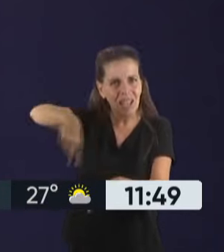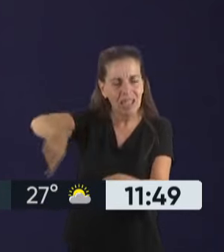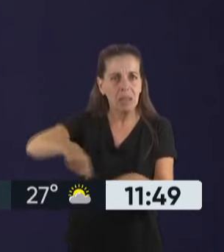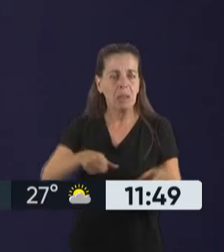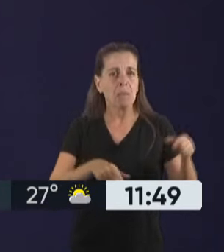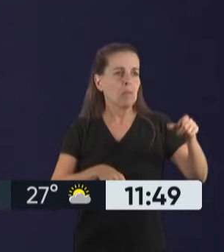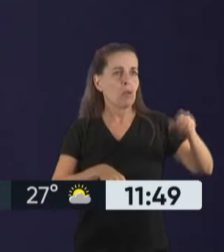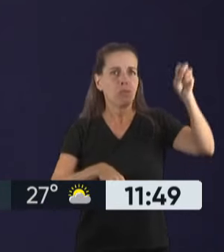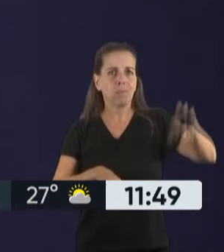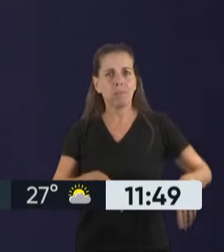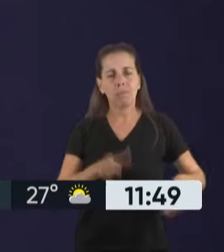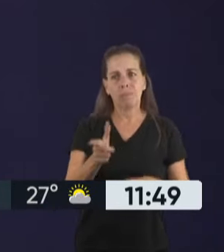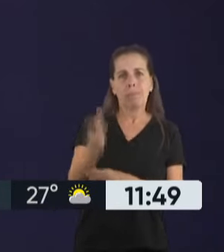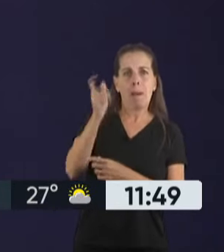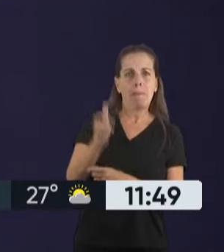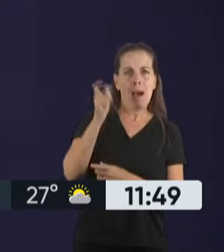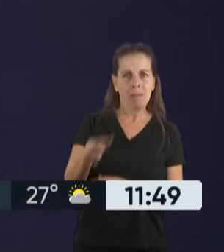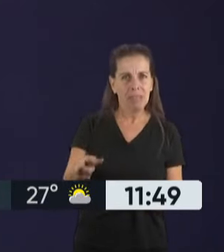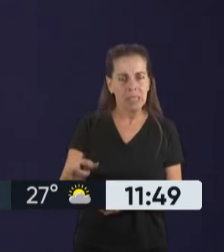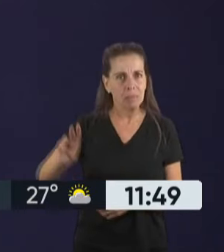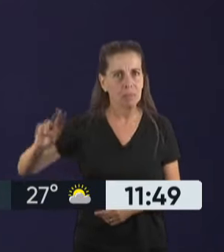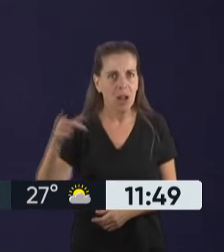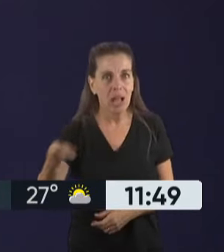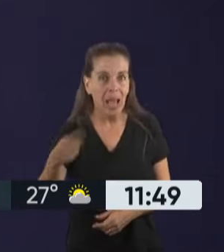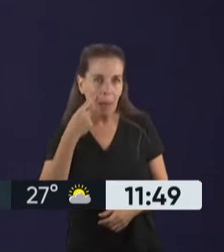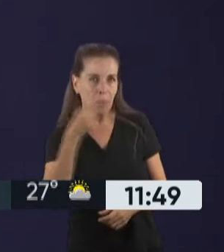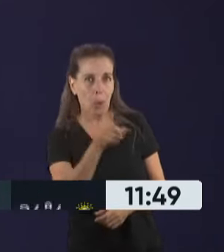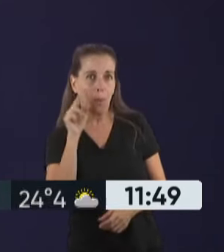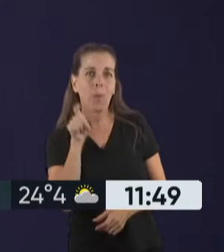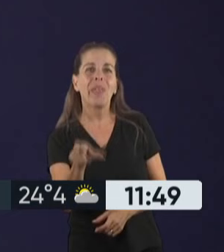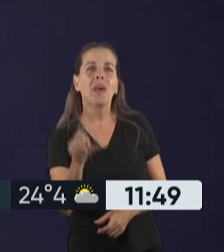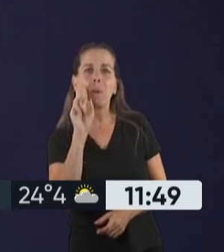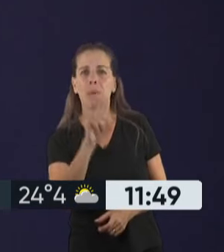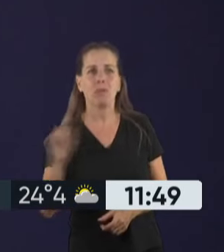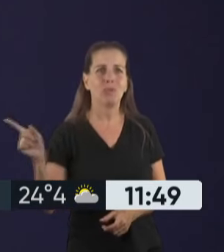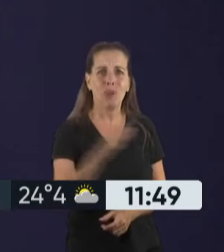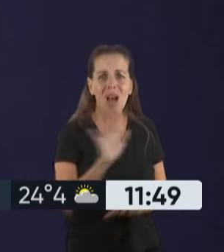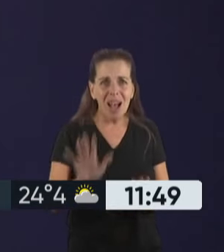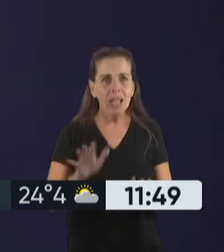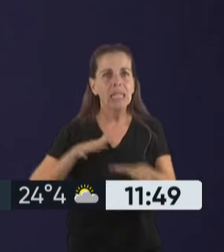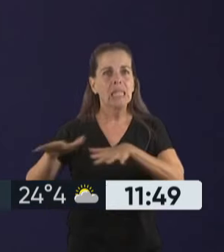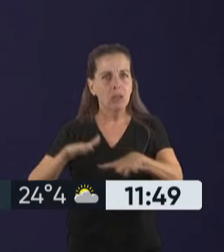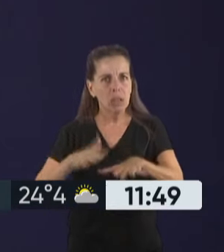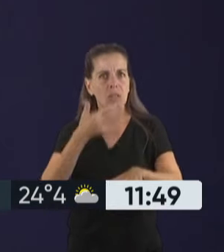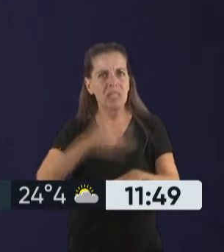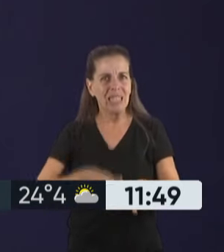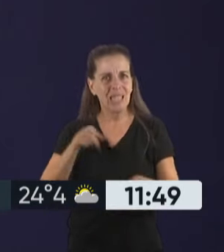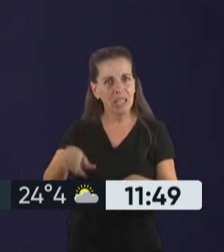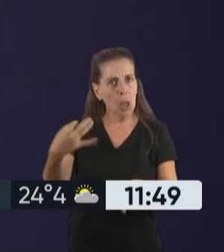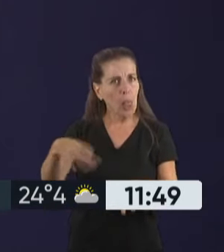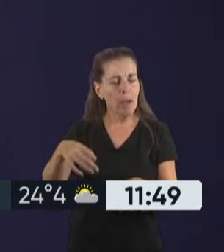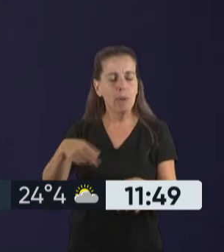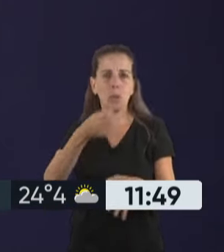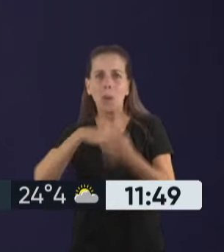asesinado te da es la mejor foto para entender que hay que exterminar